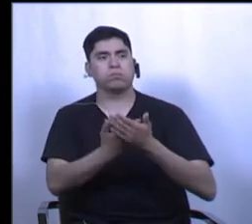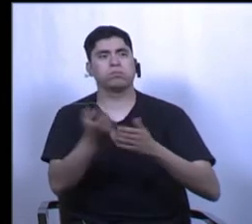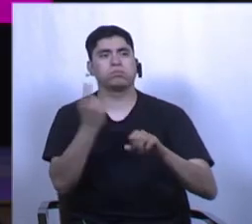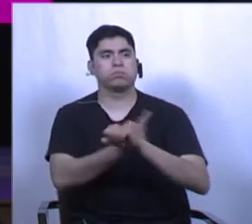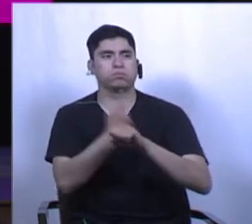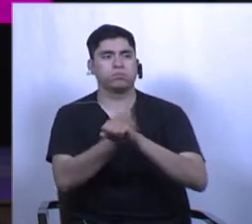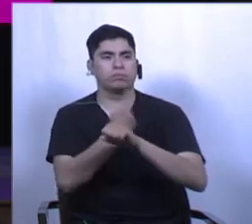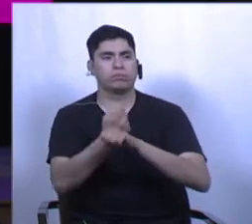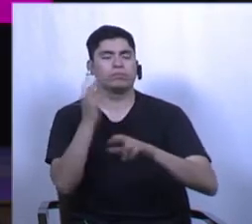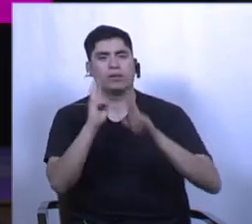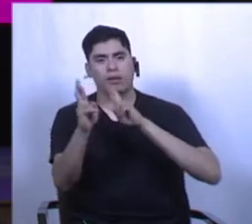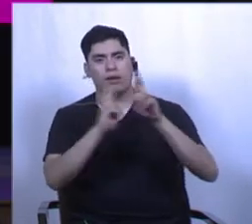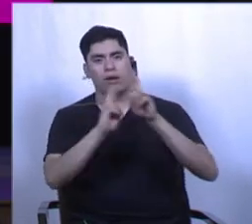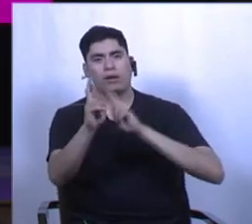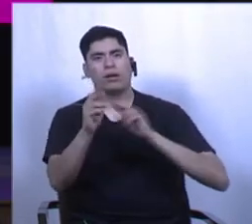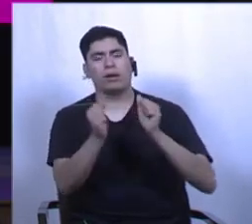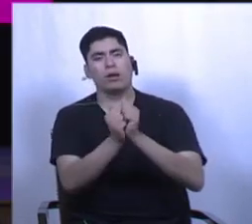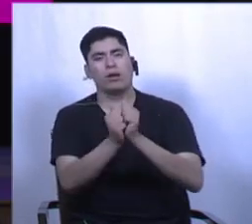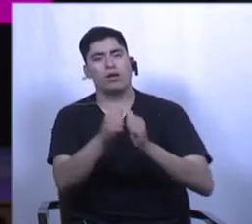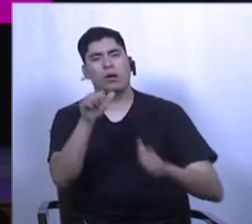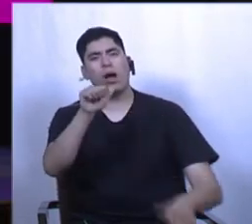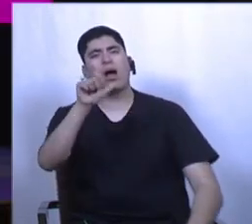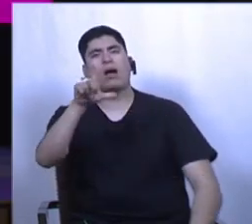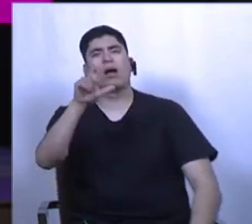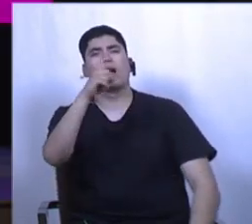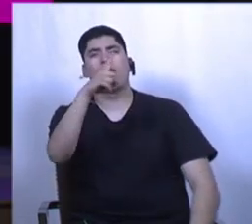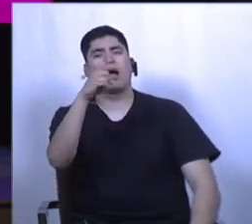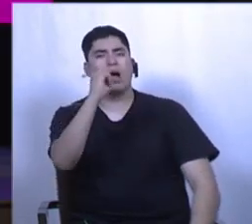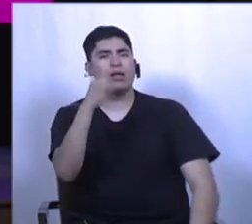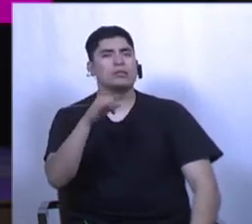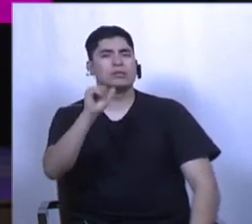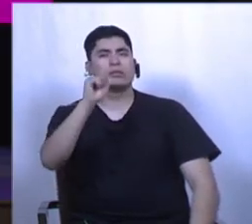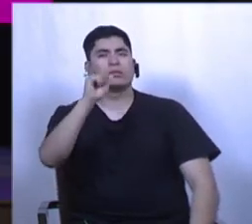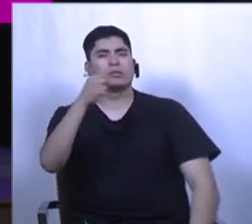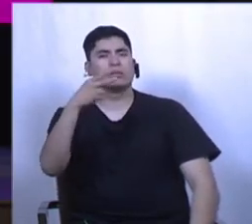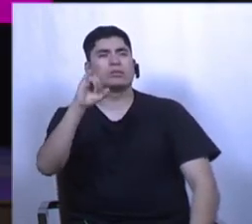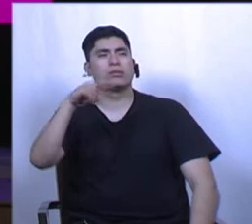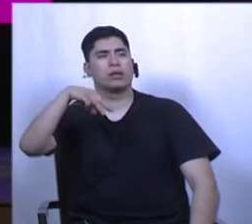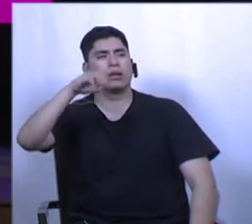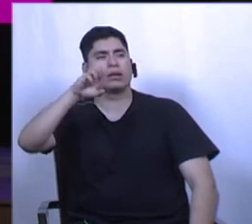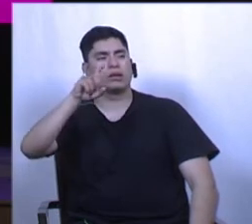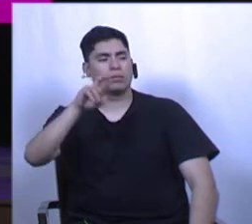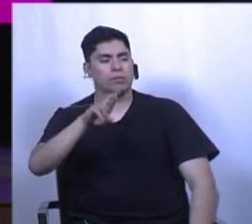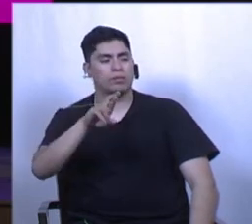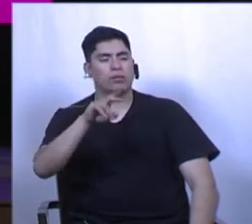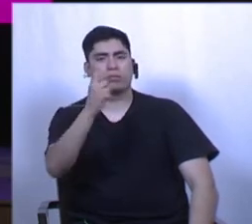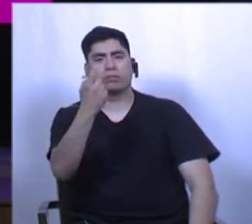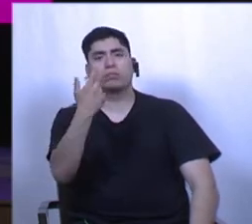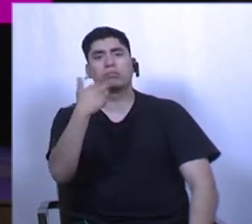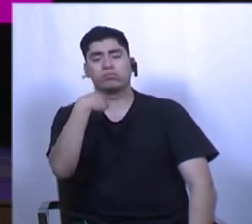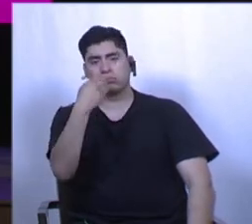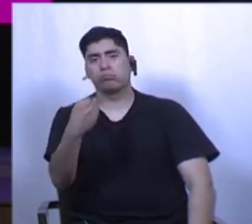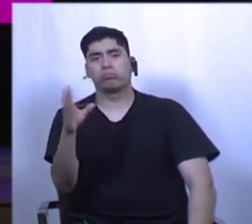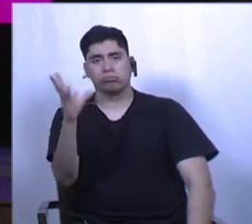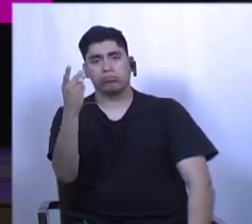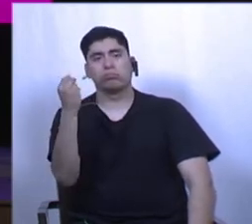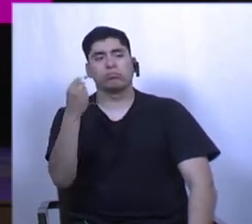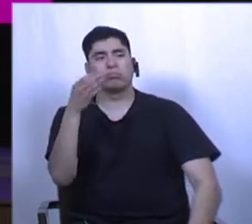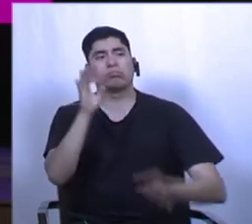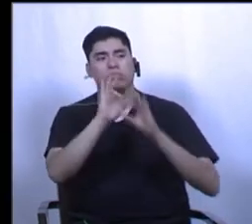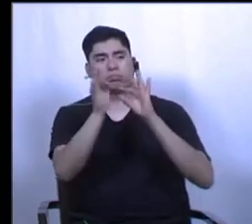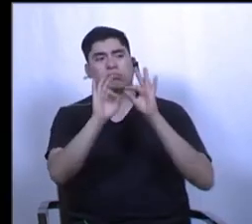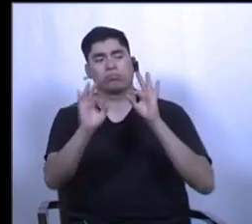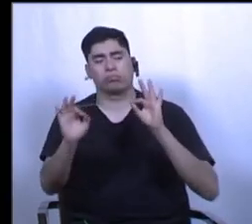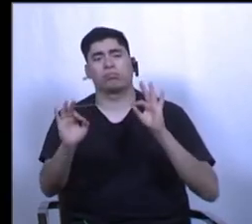medicamentos relacionados con Alzheimer, con Parkinson, se tratan sobre una proteína muy específica. Ahora estamos hablando de una medicina que